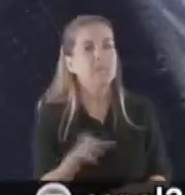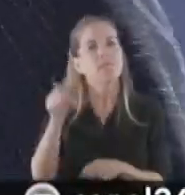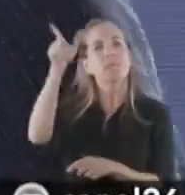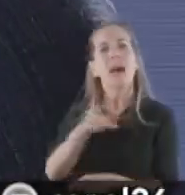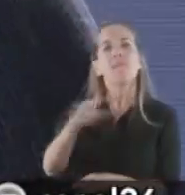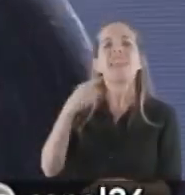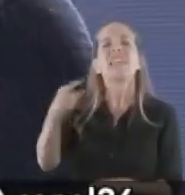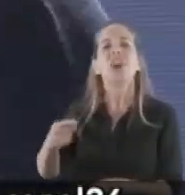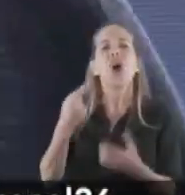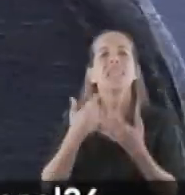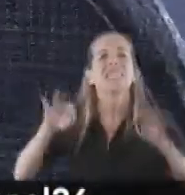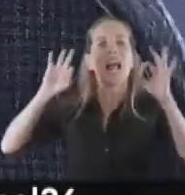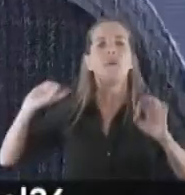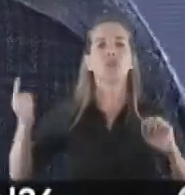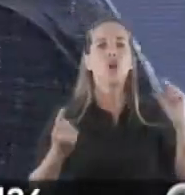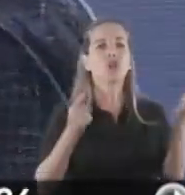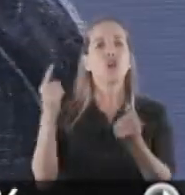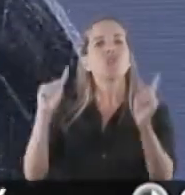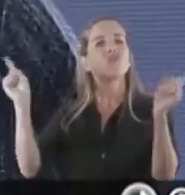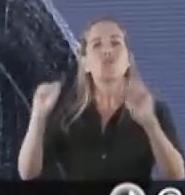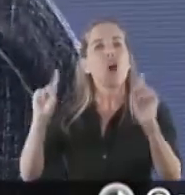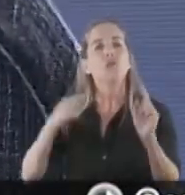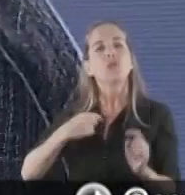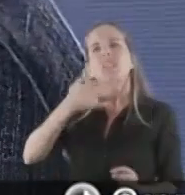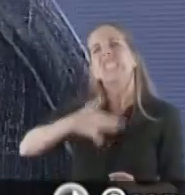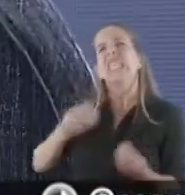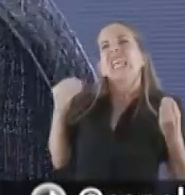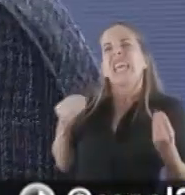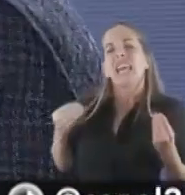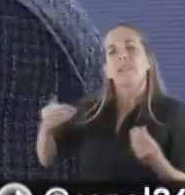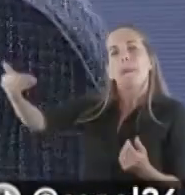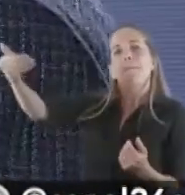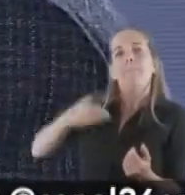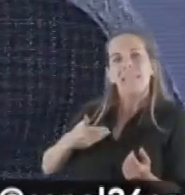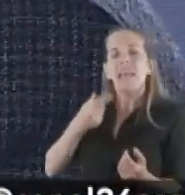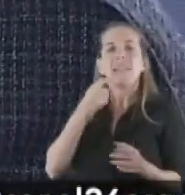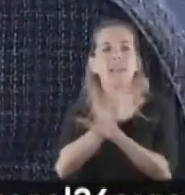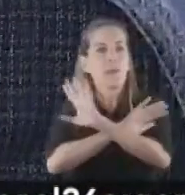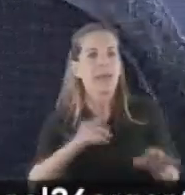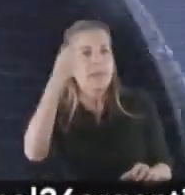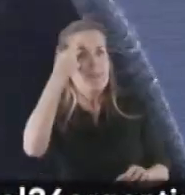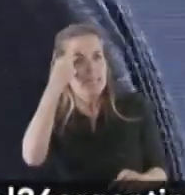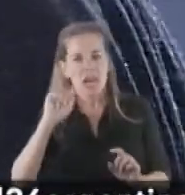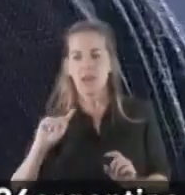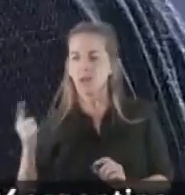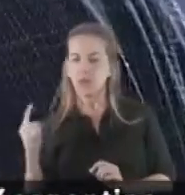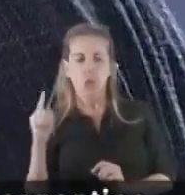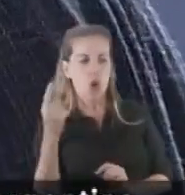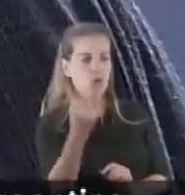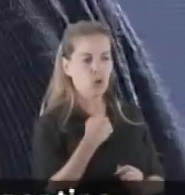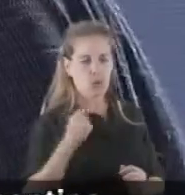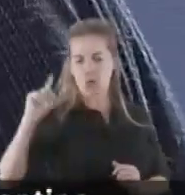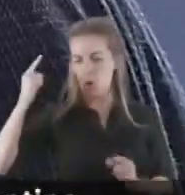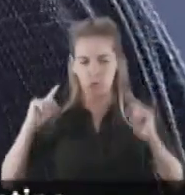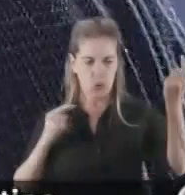¿sabe a qué estaba, entiendo yo, nos estaba reclamando? Que dejemos de lado el individualismo y empecemos a pensar con